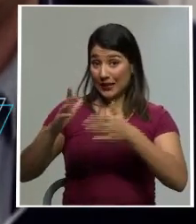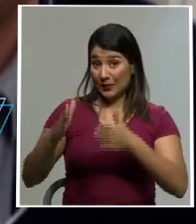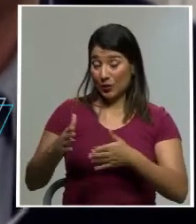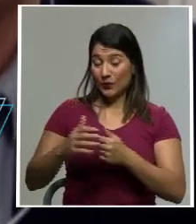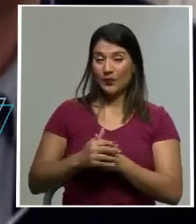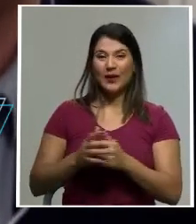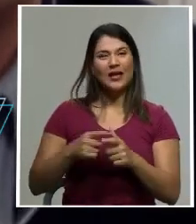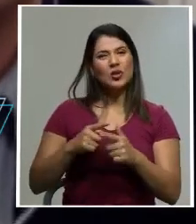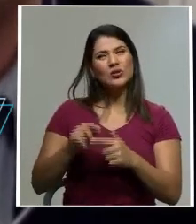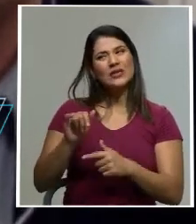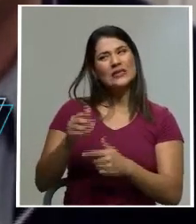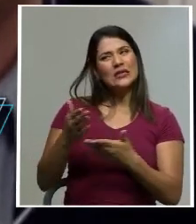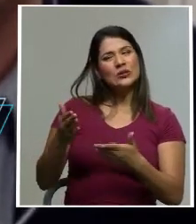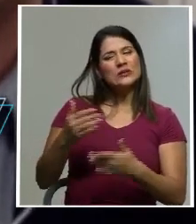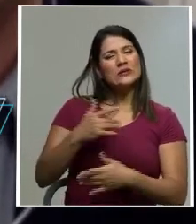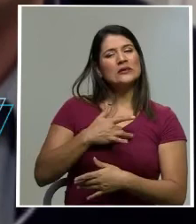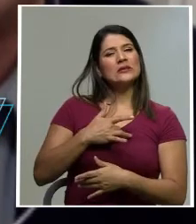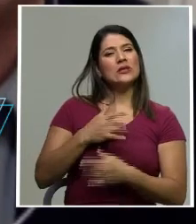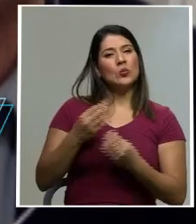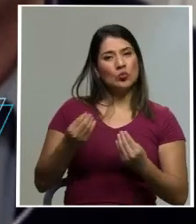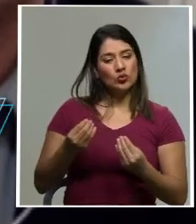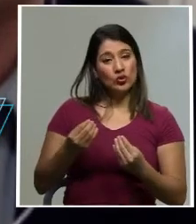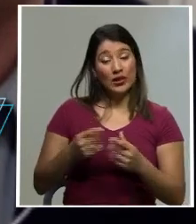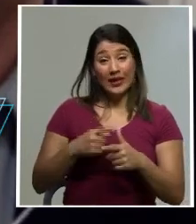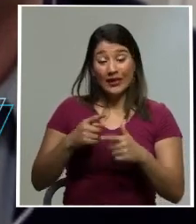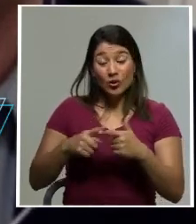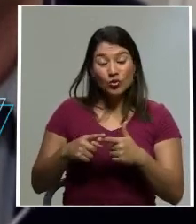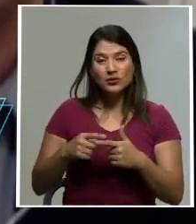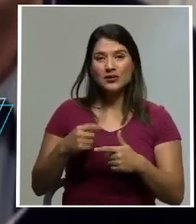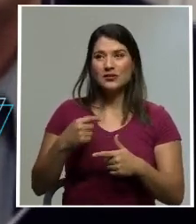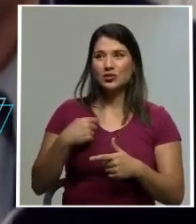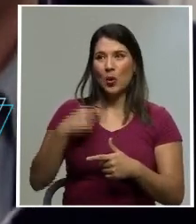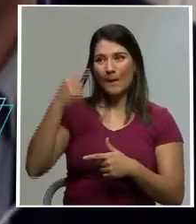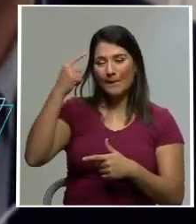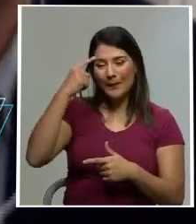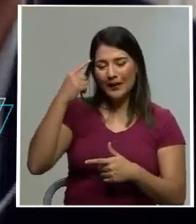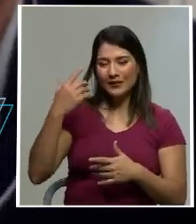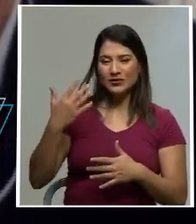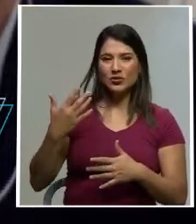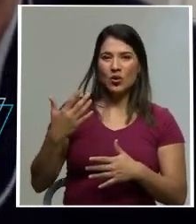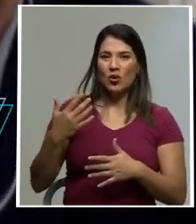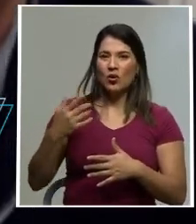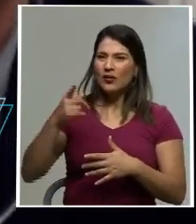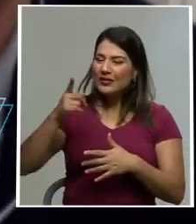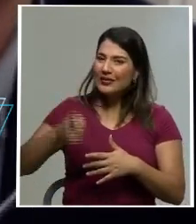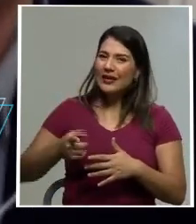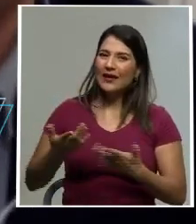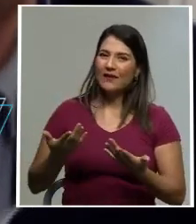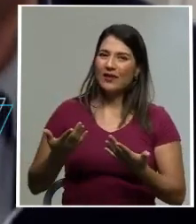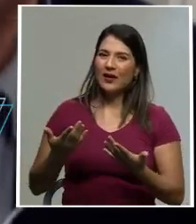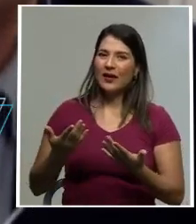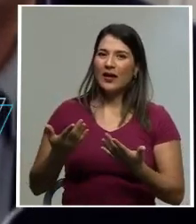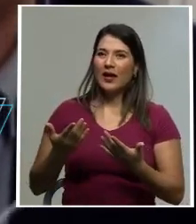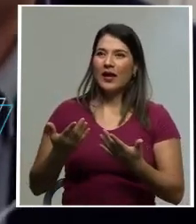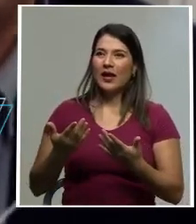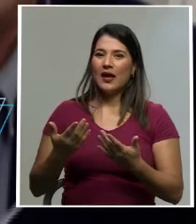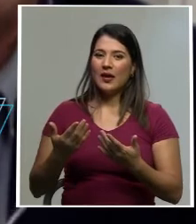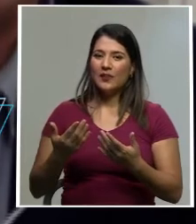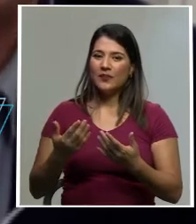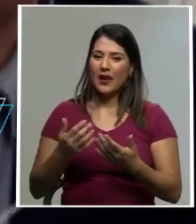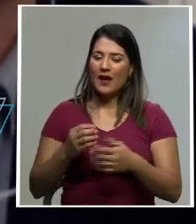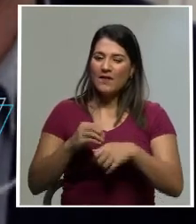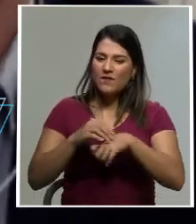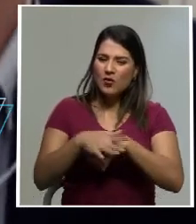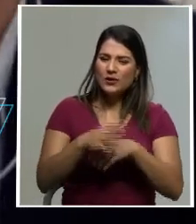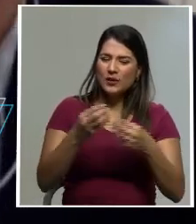Y esas cosas te marcan mucho y yo siento que se está diciendo mucho, o sea, debe estarse escribiendo mucho sobre la era Trump y sobre la era